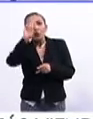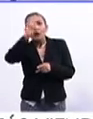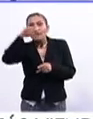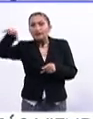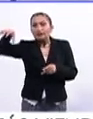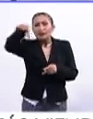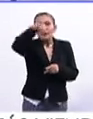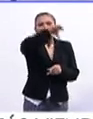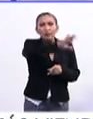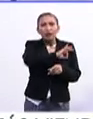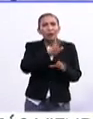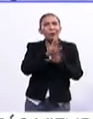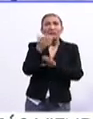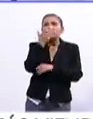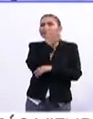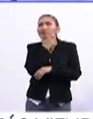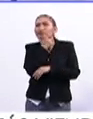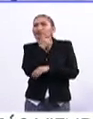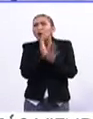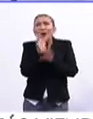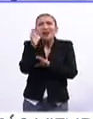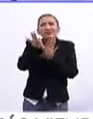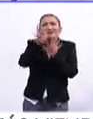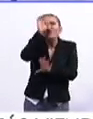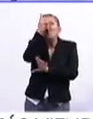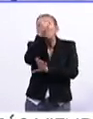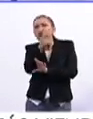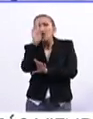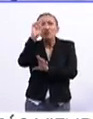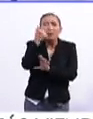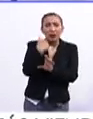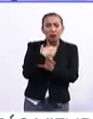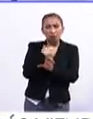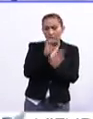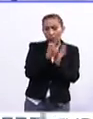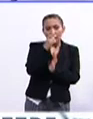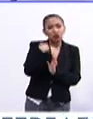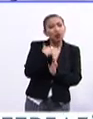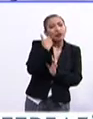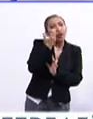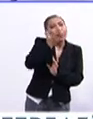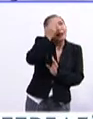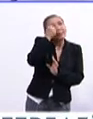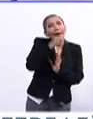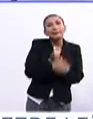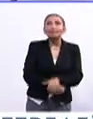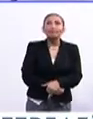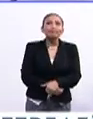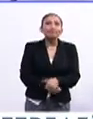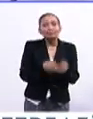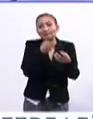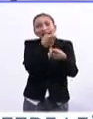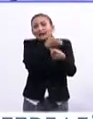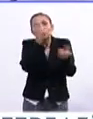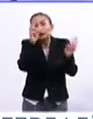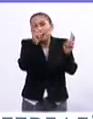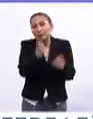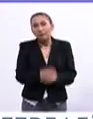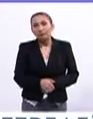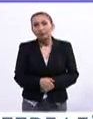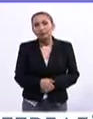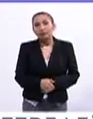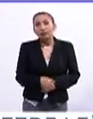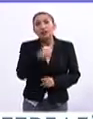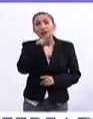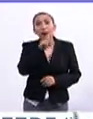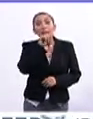universidades que tienen opción decidir, y yo creo que aquí lo importante es decir, bueno, me interesa aprender y también tener la apertura para